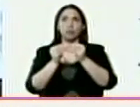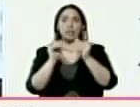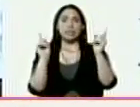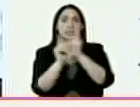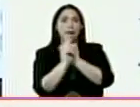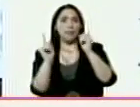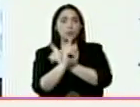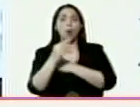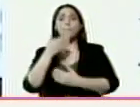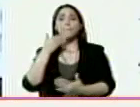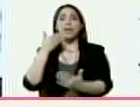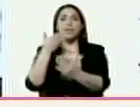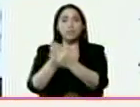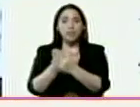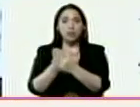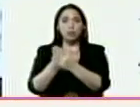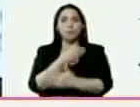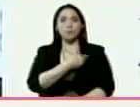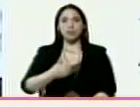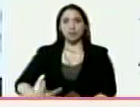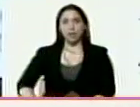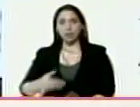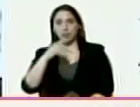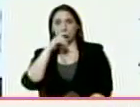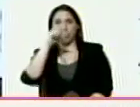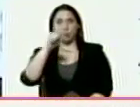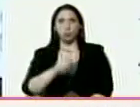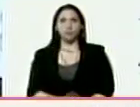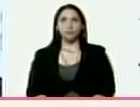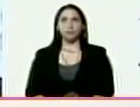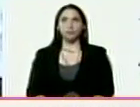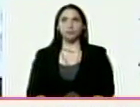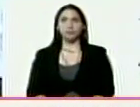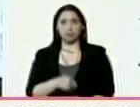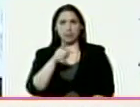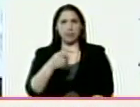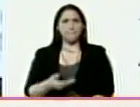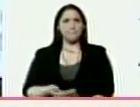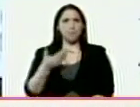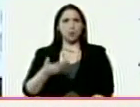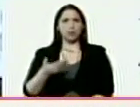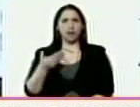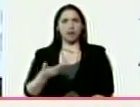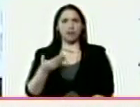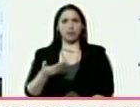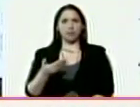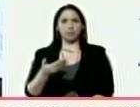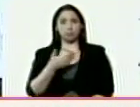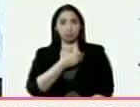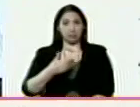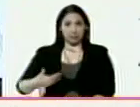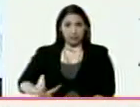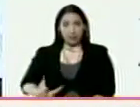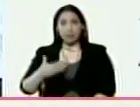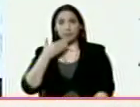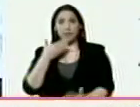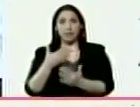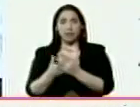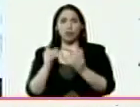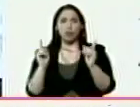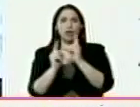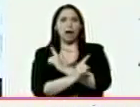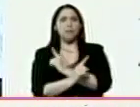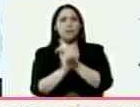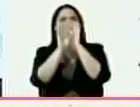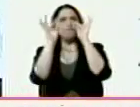que ha pedido el jefe de Estado de Venezuela. Allí, muy importante, el presidente nos ha exigido el cambio de